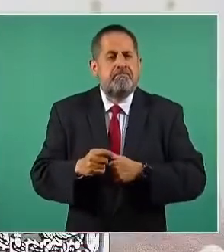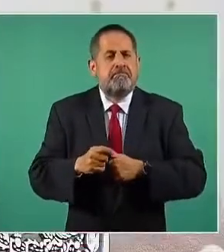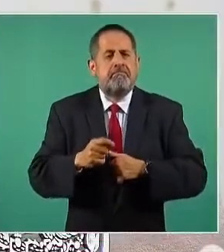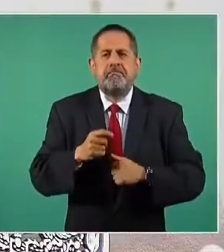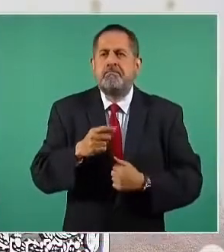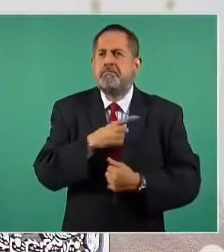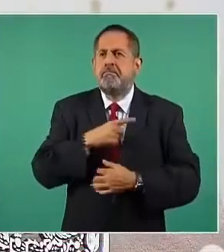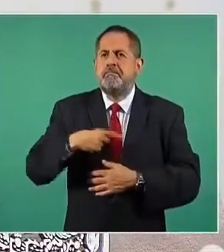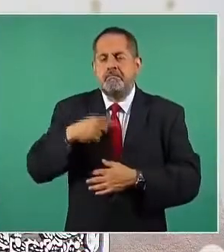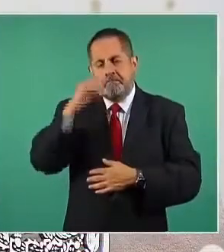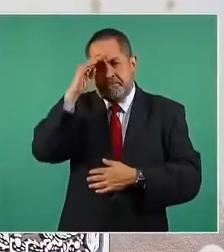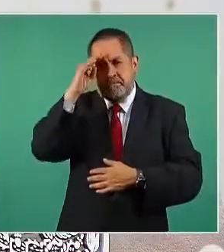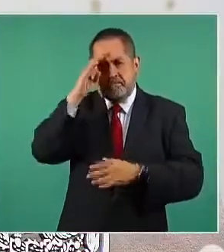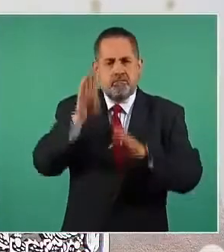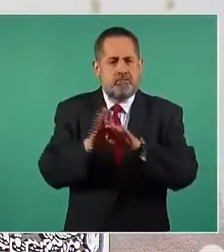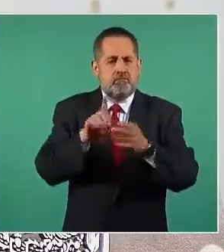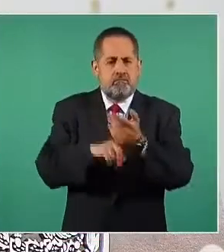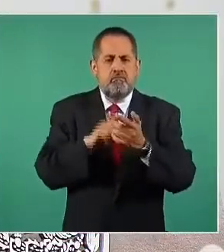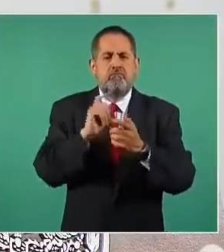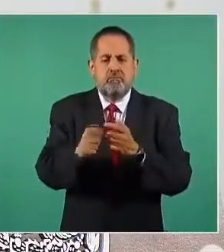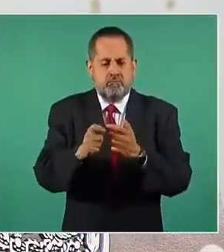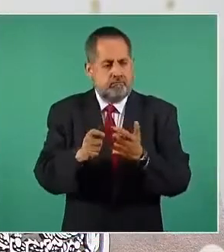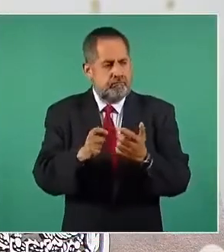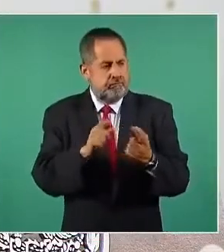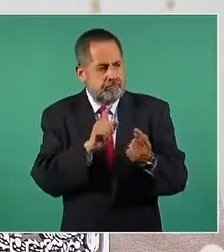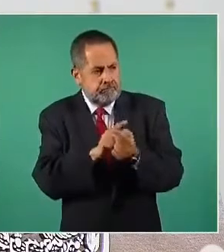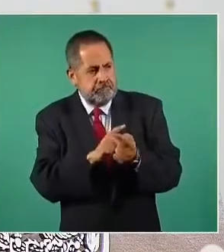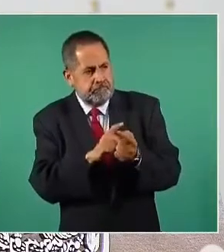buscar la manera de que se haga